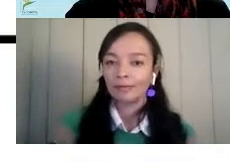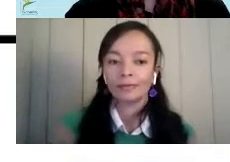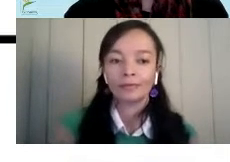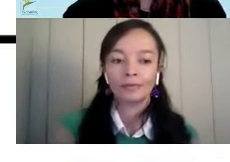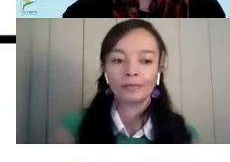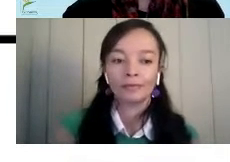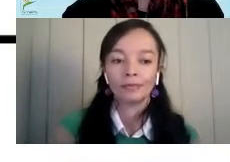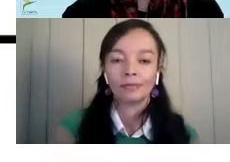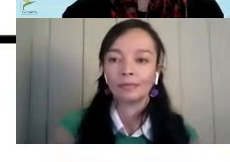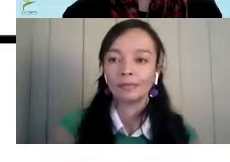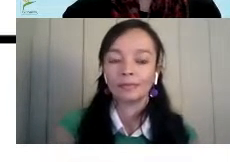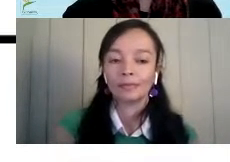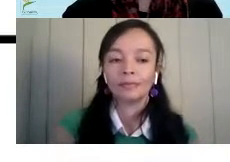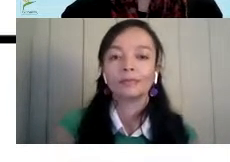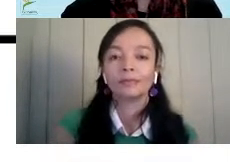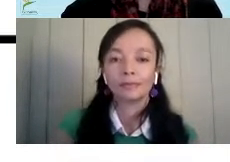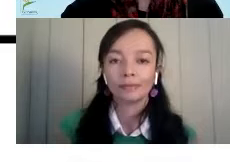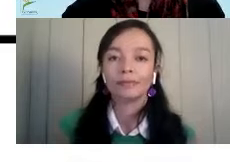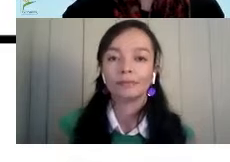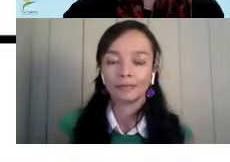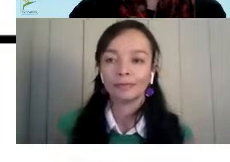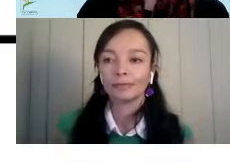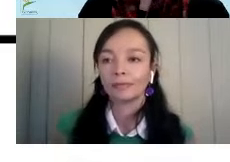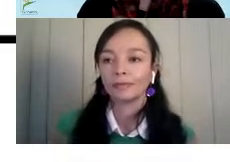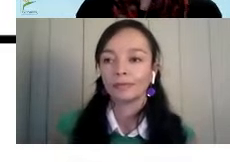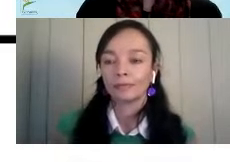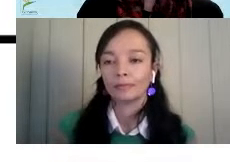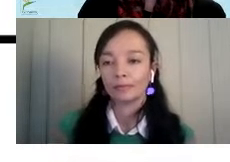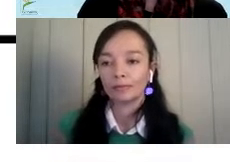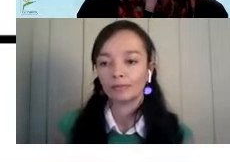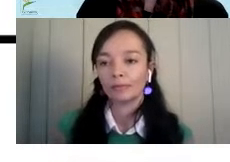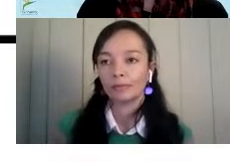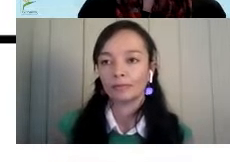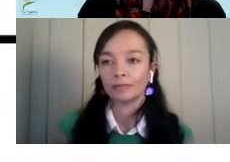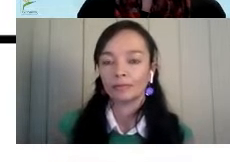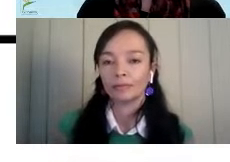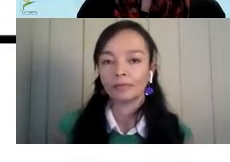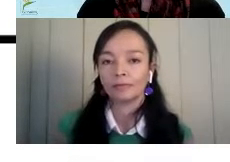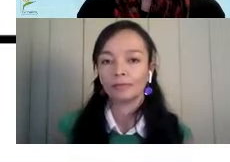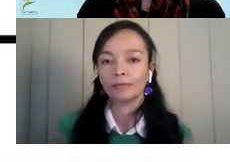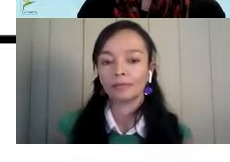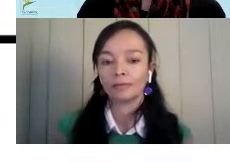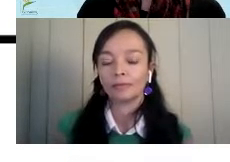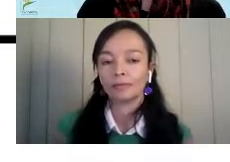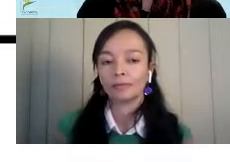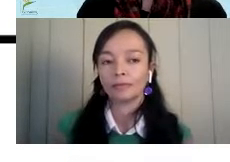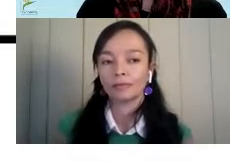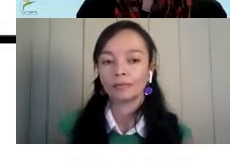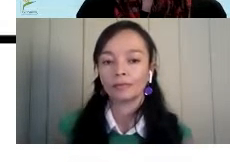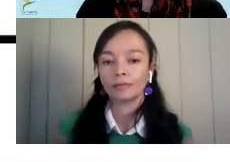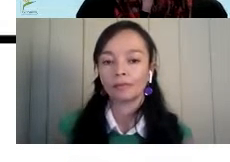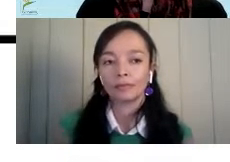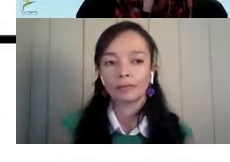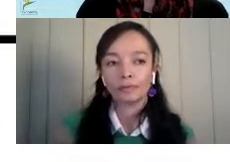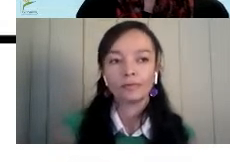No, estamos bien. Ok. Entonces, cambiamos dirección. ¿Qué exactamente